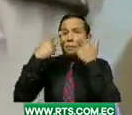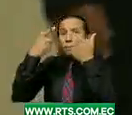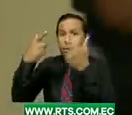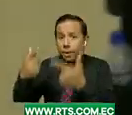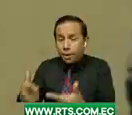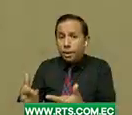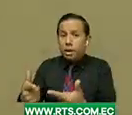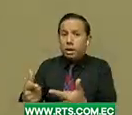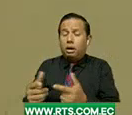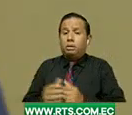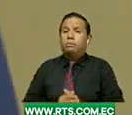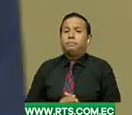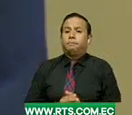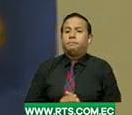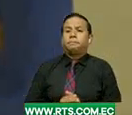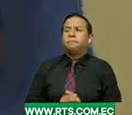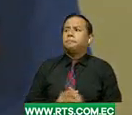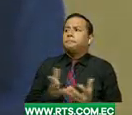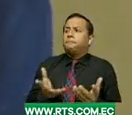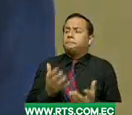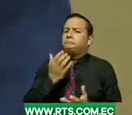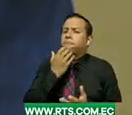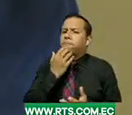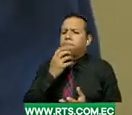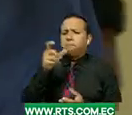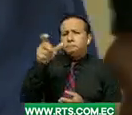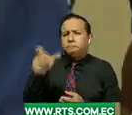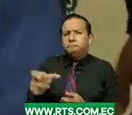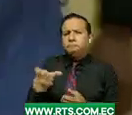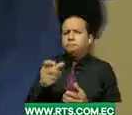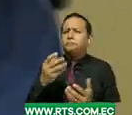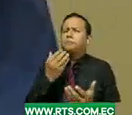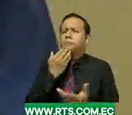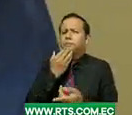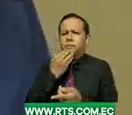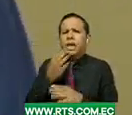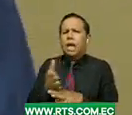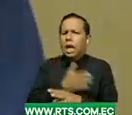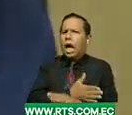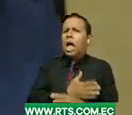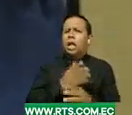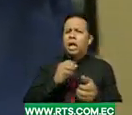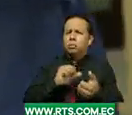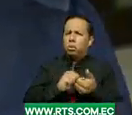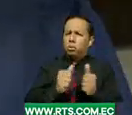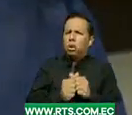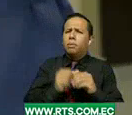PP. Esta persona adulta en conflicto con la ley tiene antecedentes por tráfico de